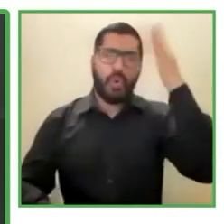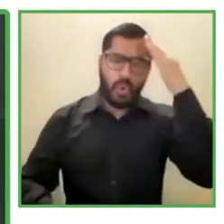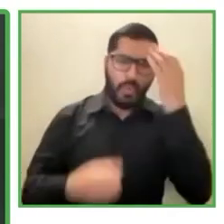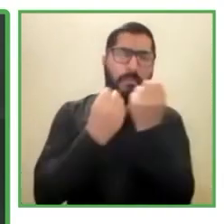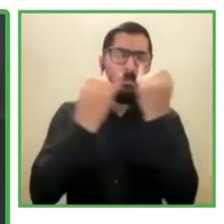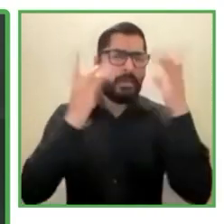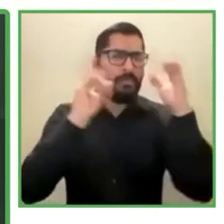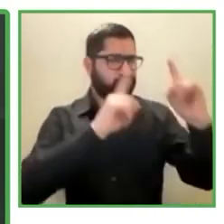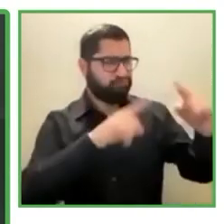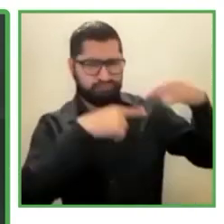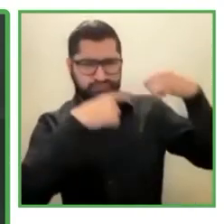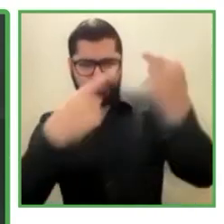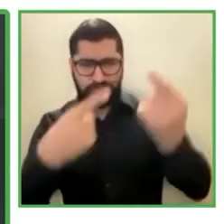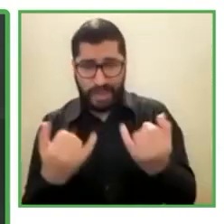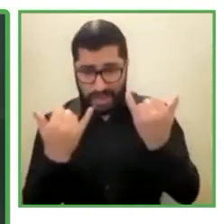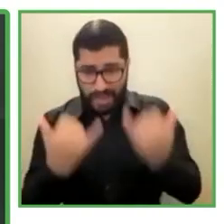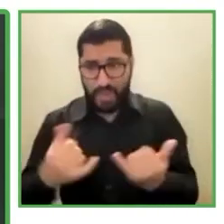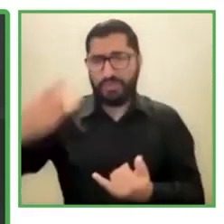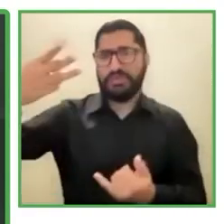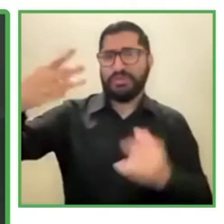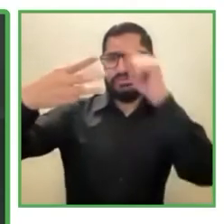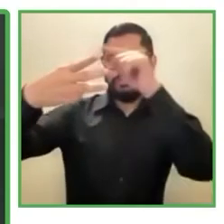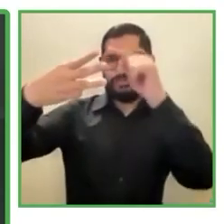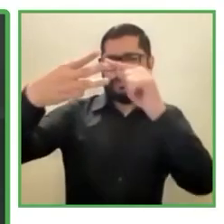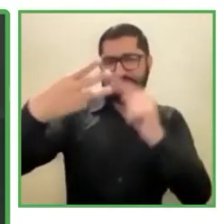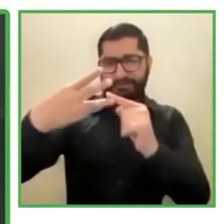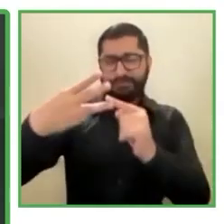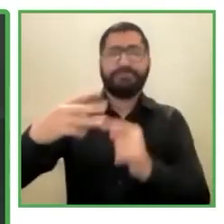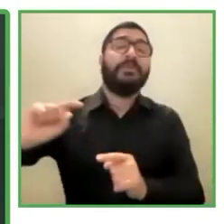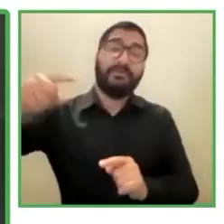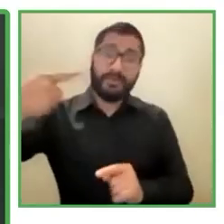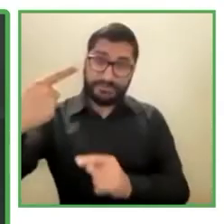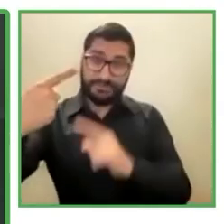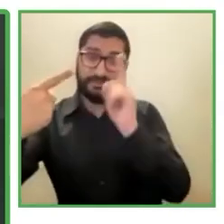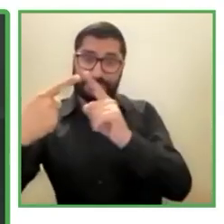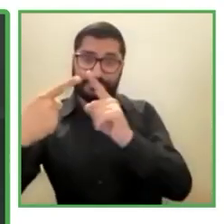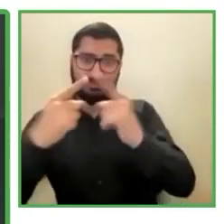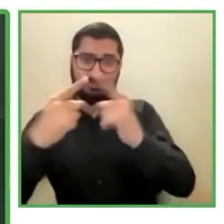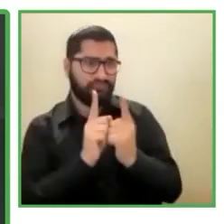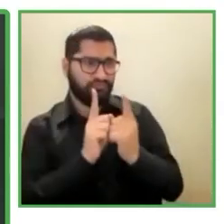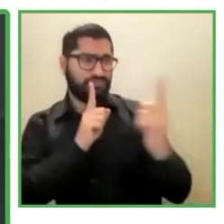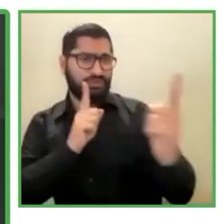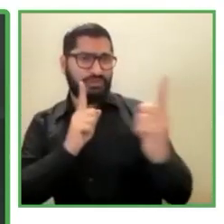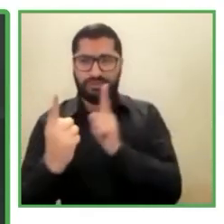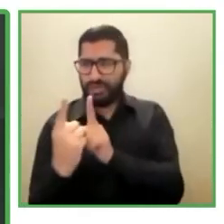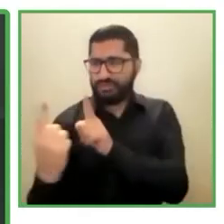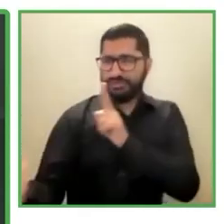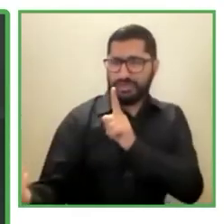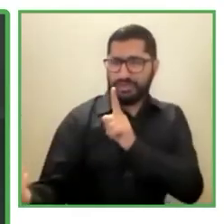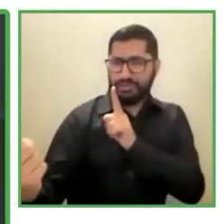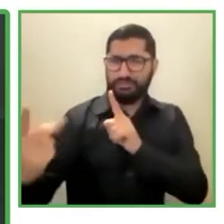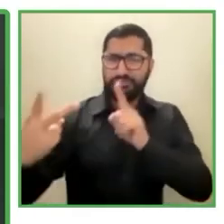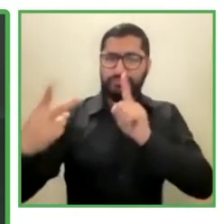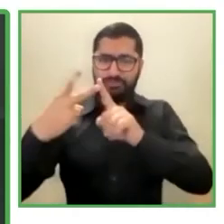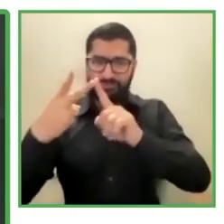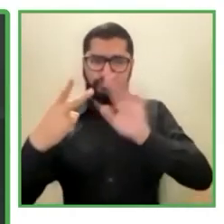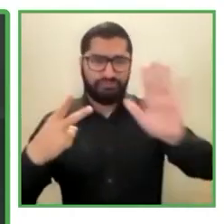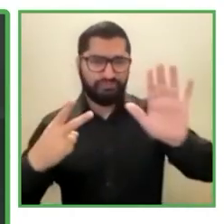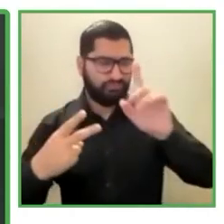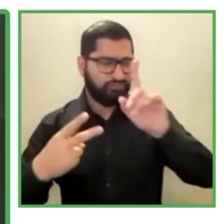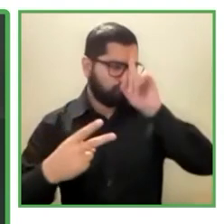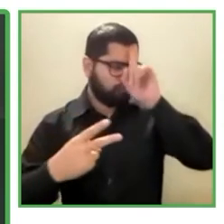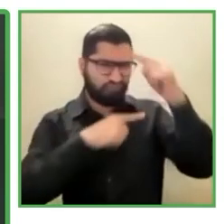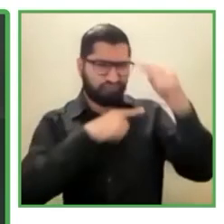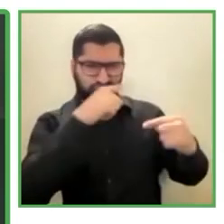primera dimensión tiene que ver con las tendencias que impone esto que denominamos los